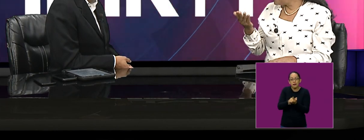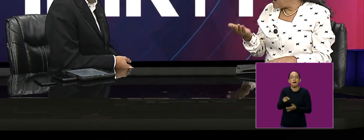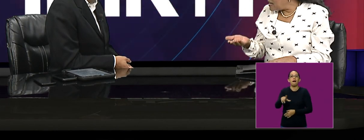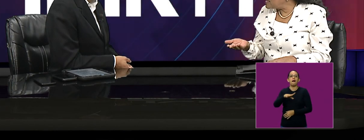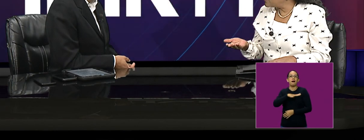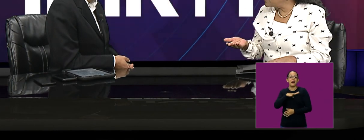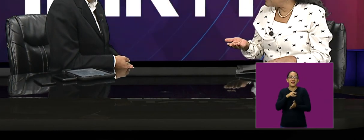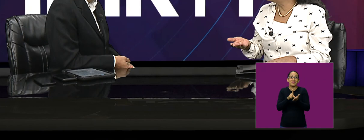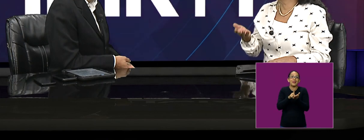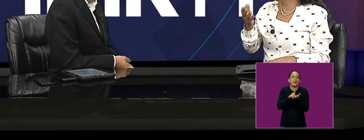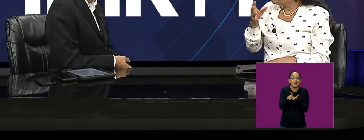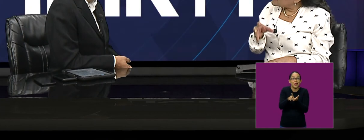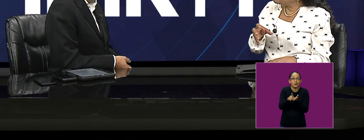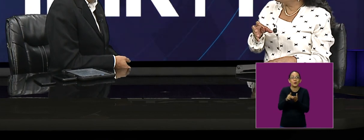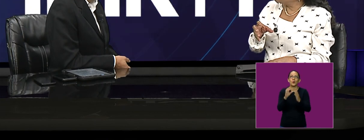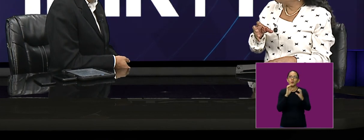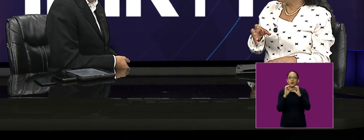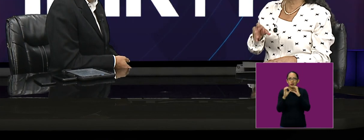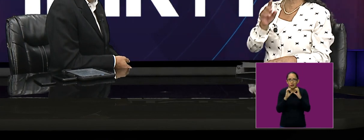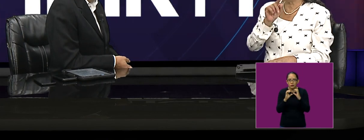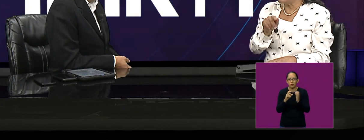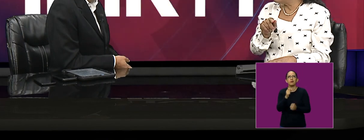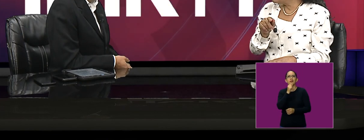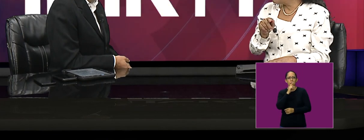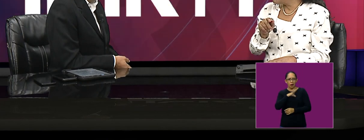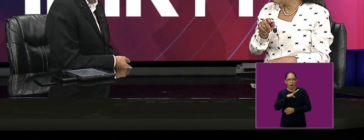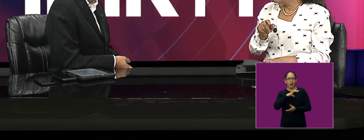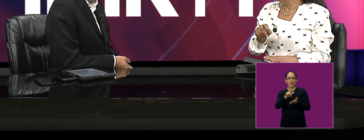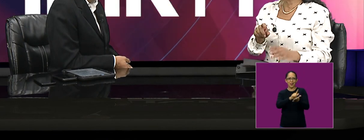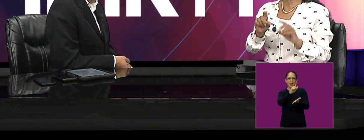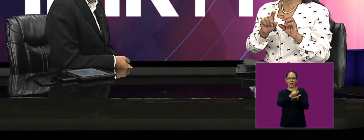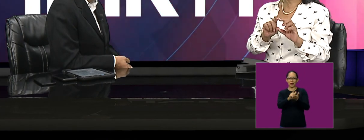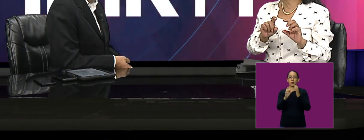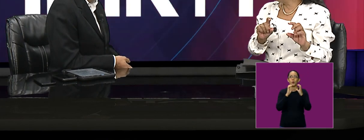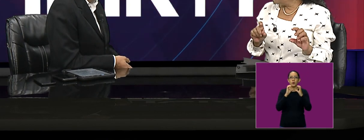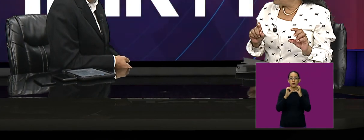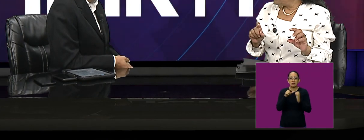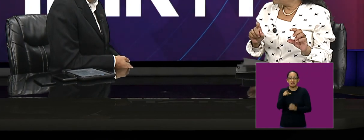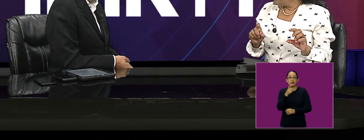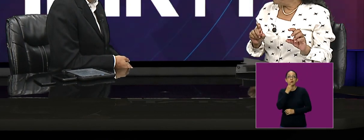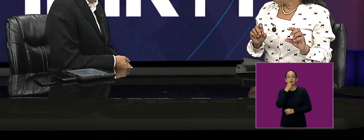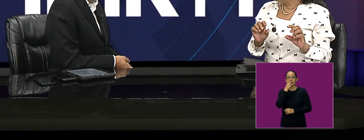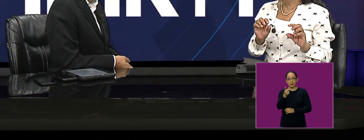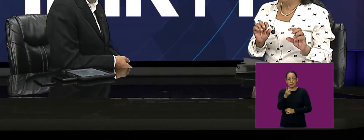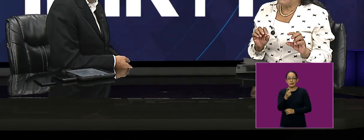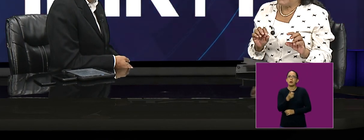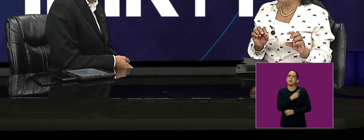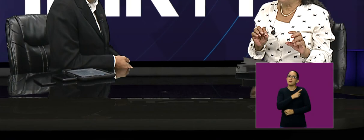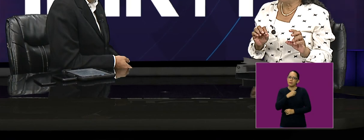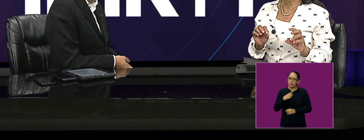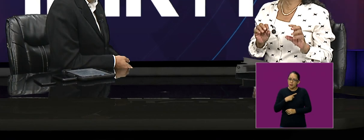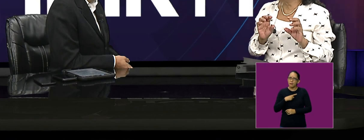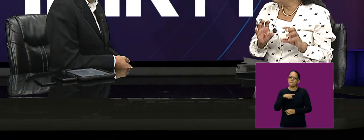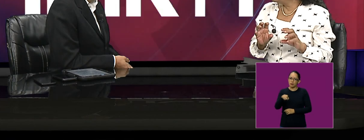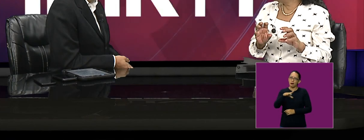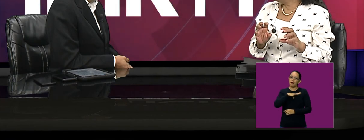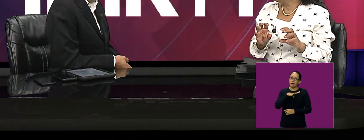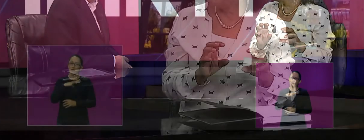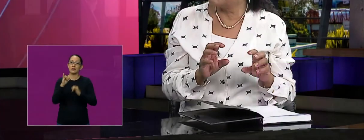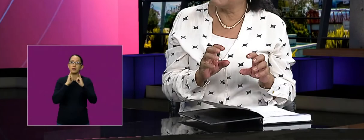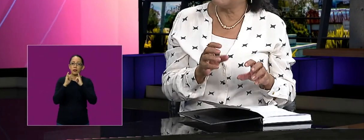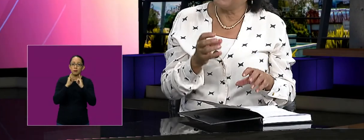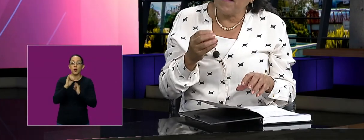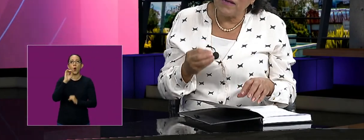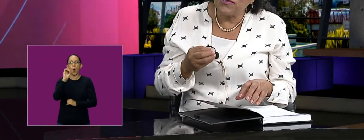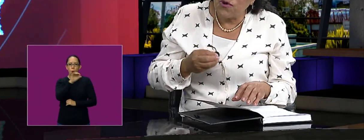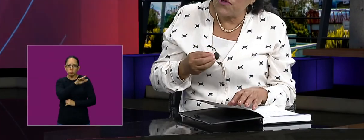Está la ley de comunicaciones que ya se incluye, que debe haber intérprete o subtítulos. En este caso, es muy bueno